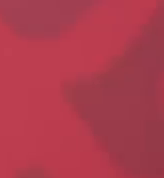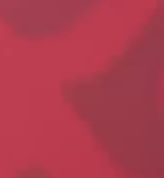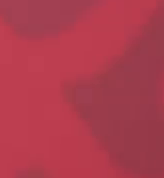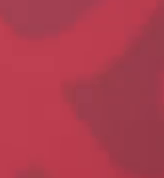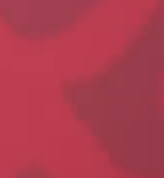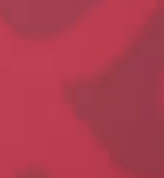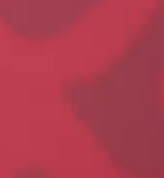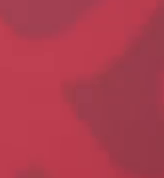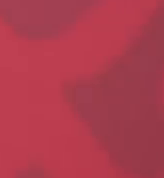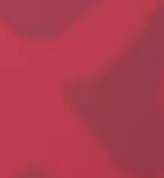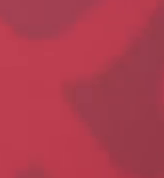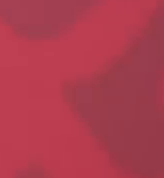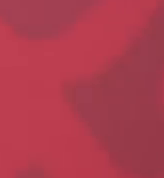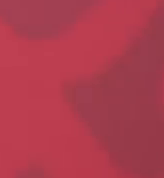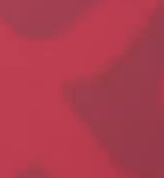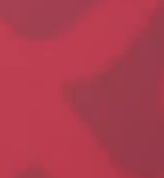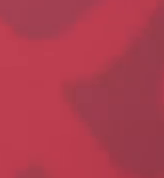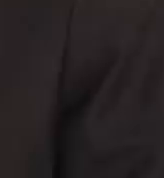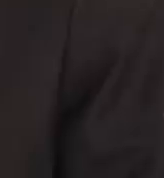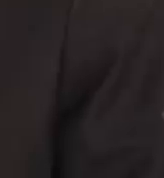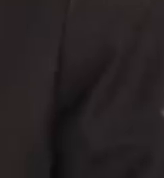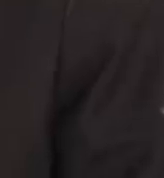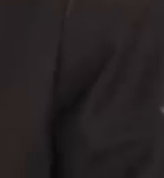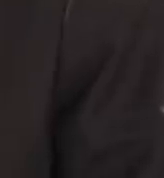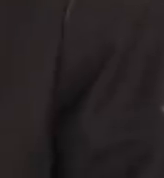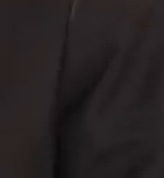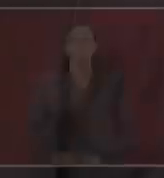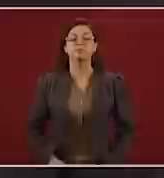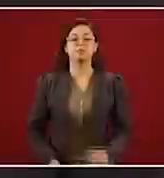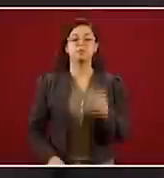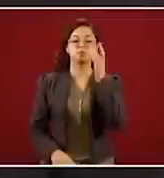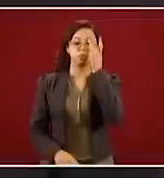que Pemex y el gobierno mexicano acepte las condiciones de las empresas.